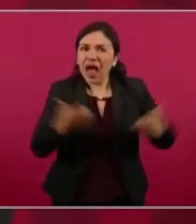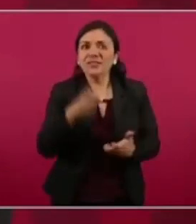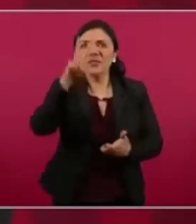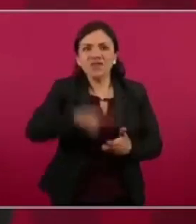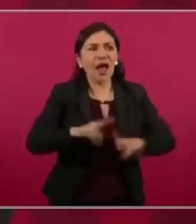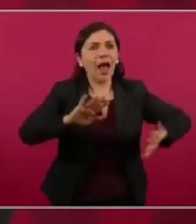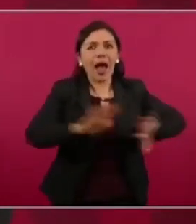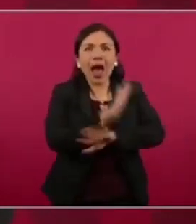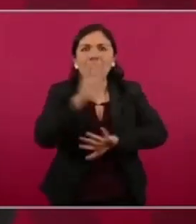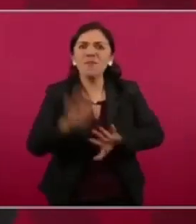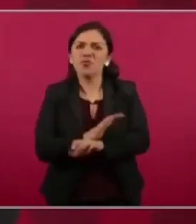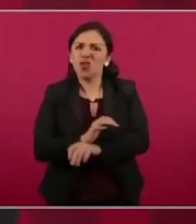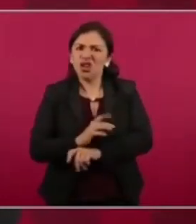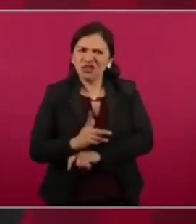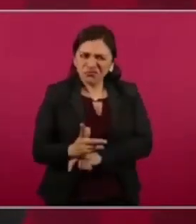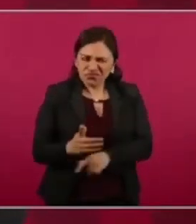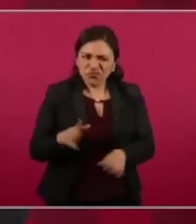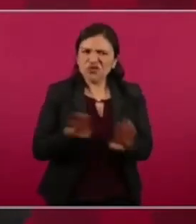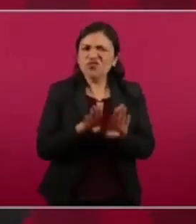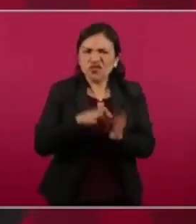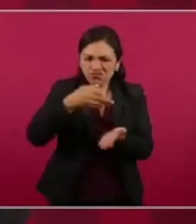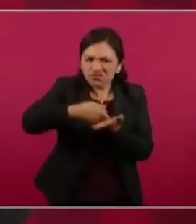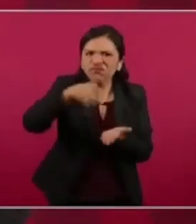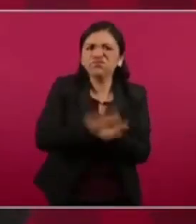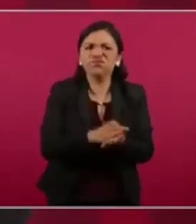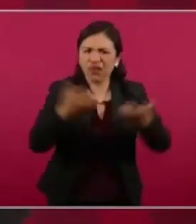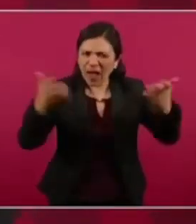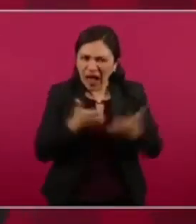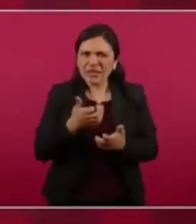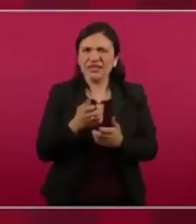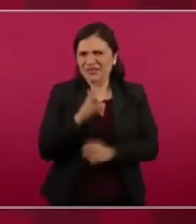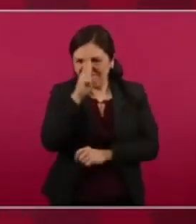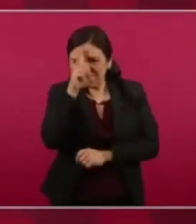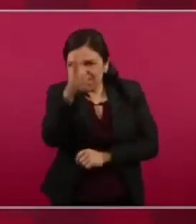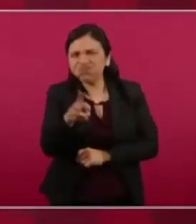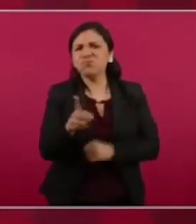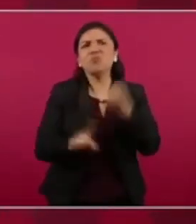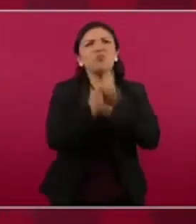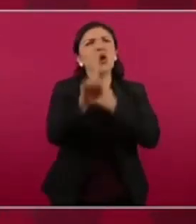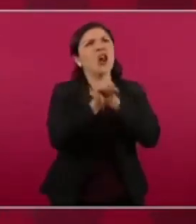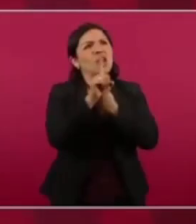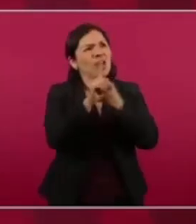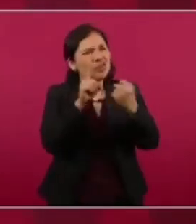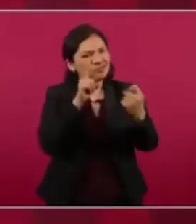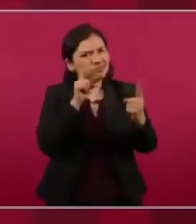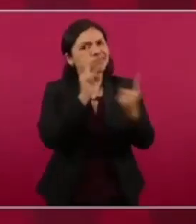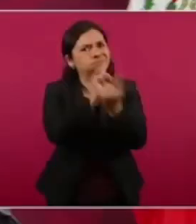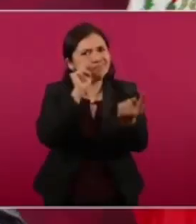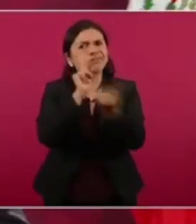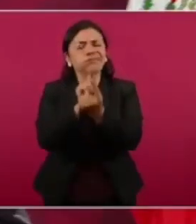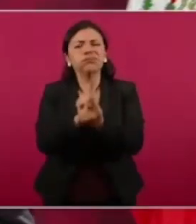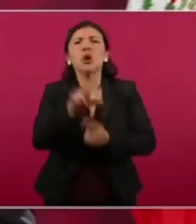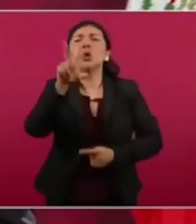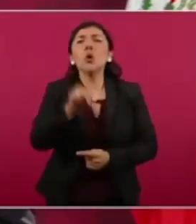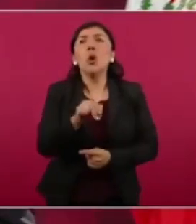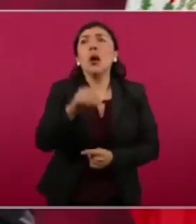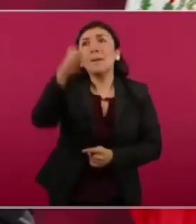transformen, se echen para adelante, enfrenten los problemas, no el qué dirán.